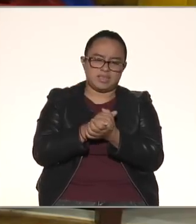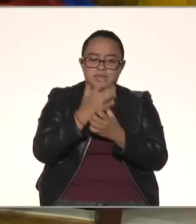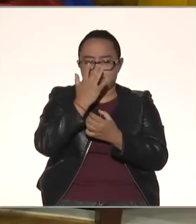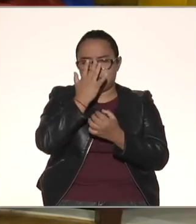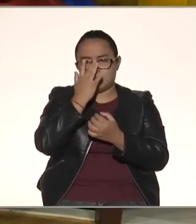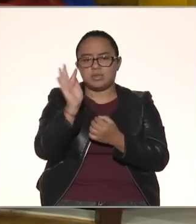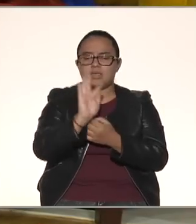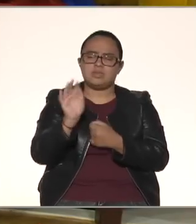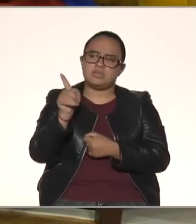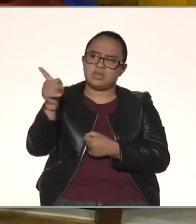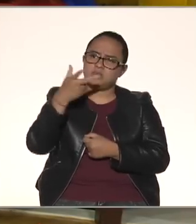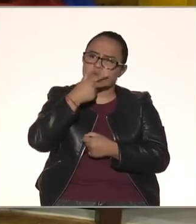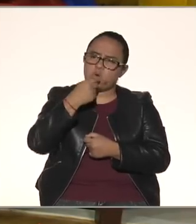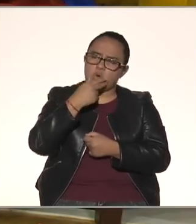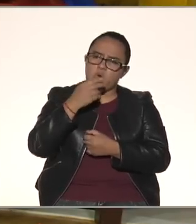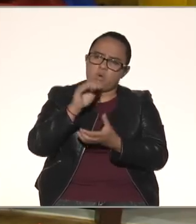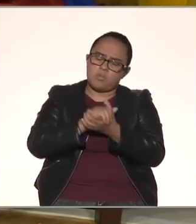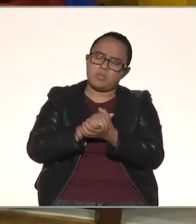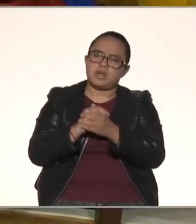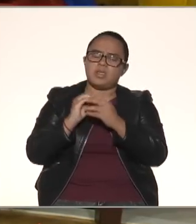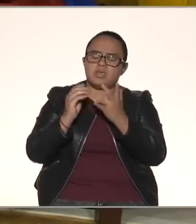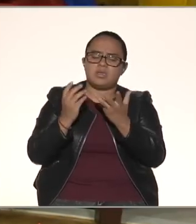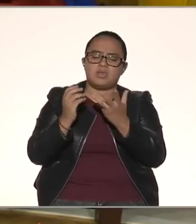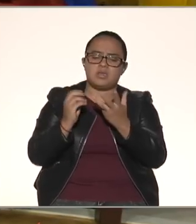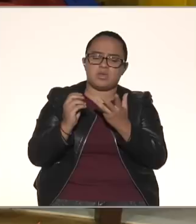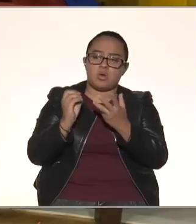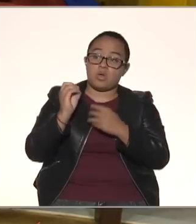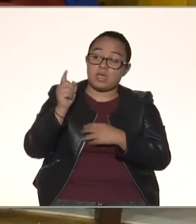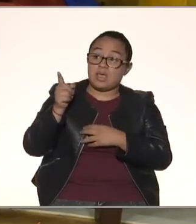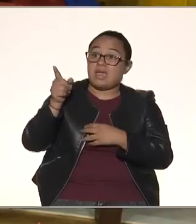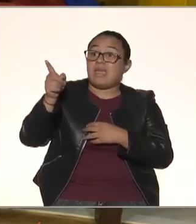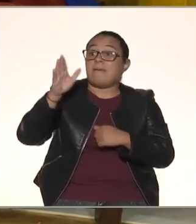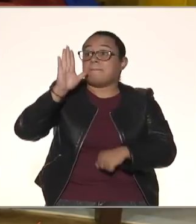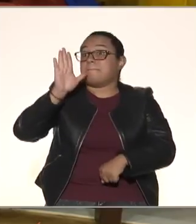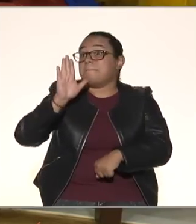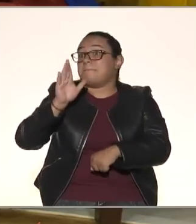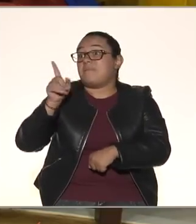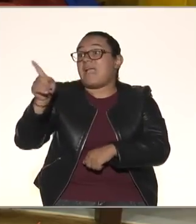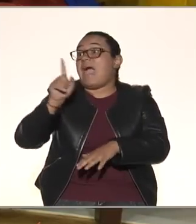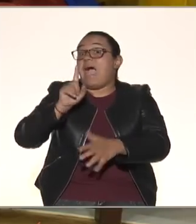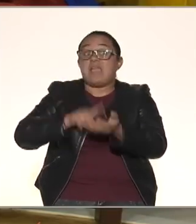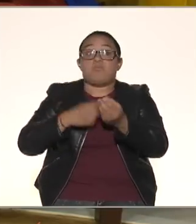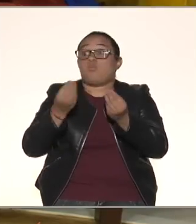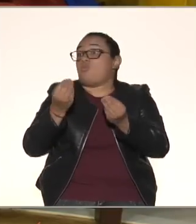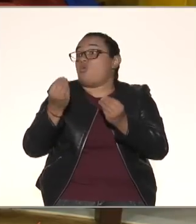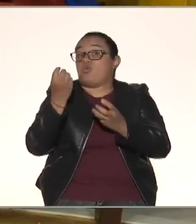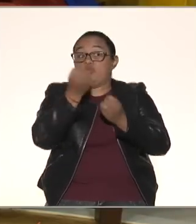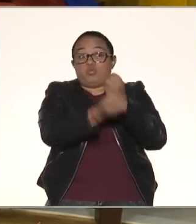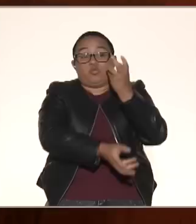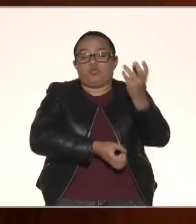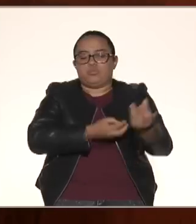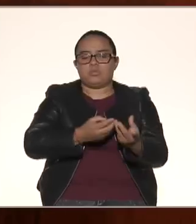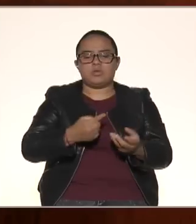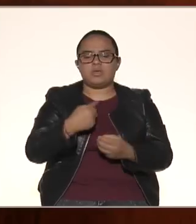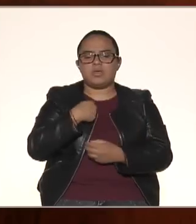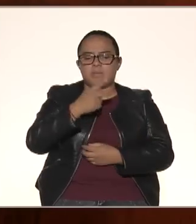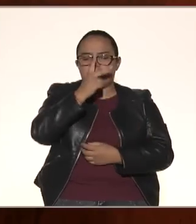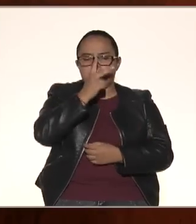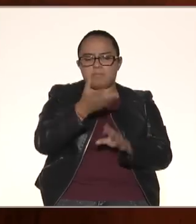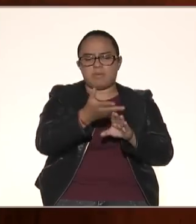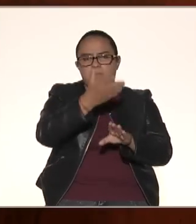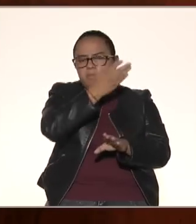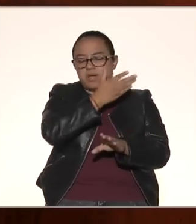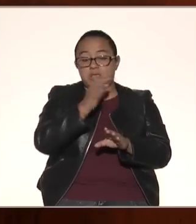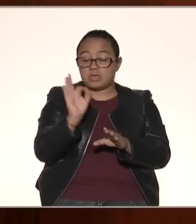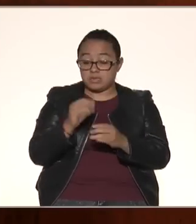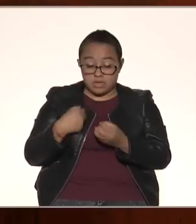tal vez sí, tal vez mi pareja no es la persona más detallista, y mi papá era una persona así, y no